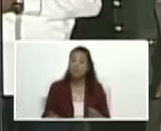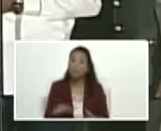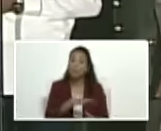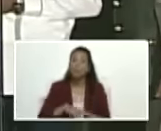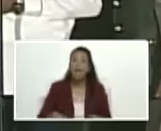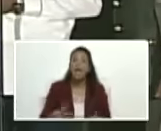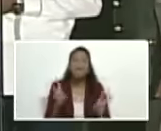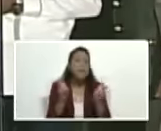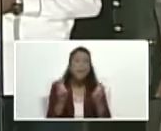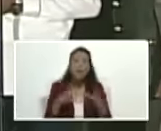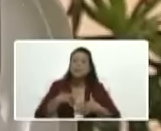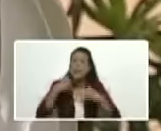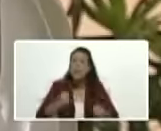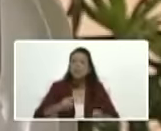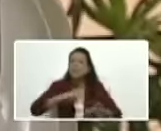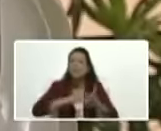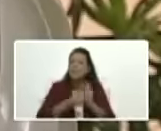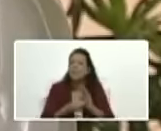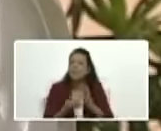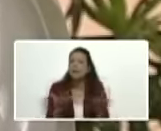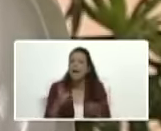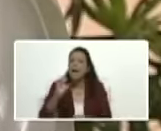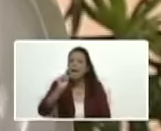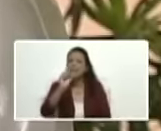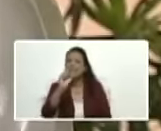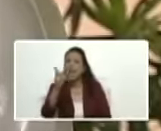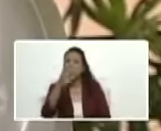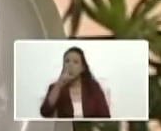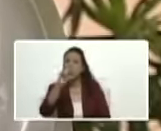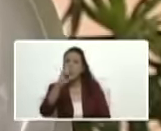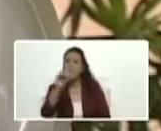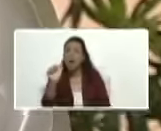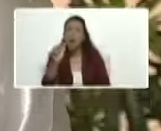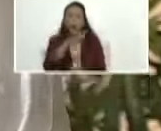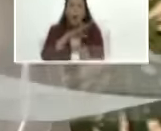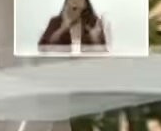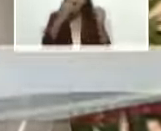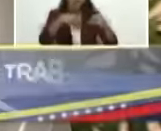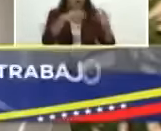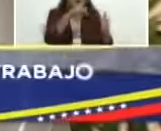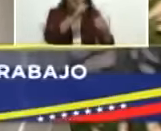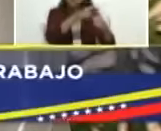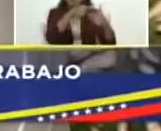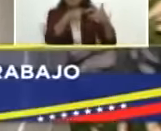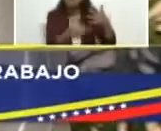Y en términos de seguridad, un acuerdo alrededor de